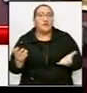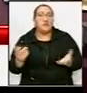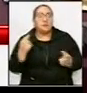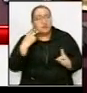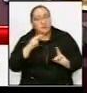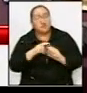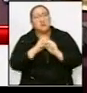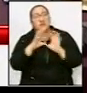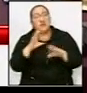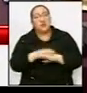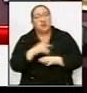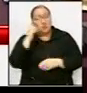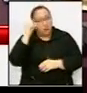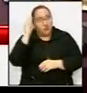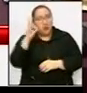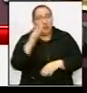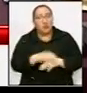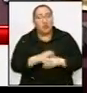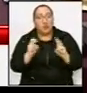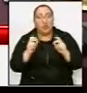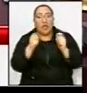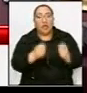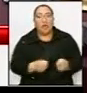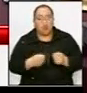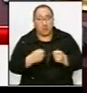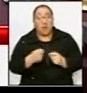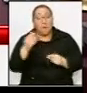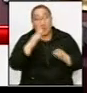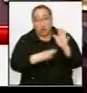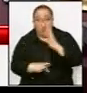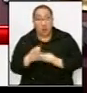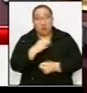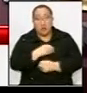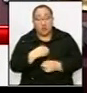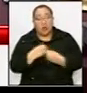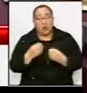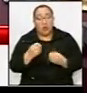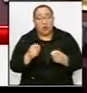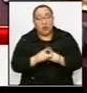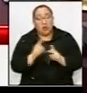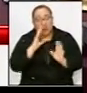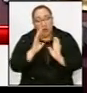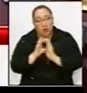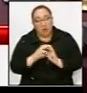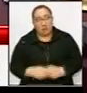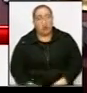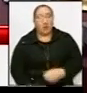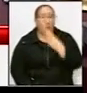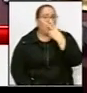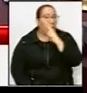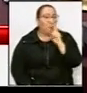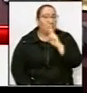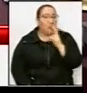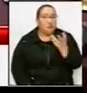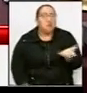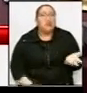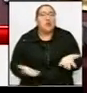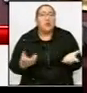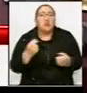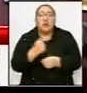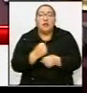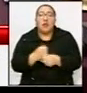muy clara del tema de la agricultura. Preocupado, ministro, porque, por ejemplo, no veo el trabajo articulado en el tema